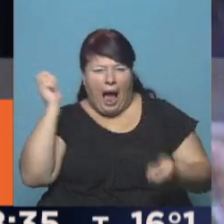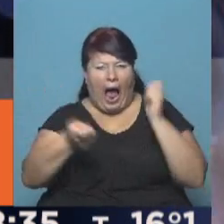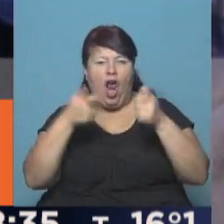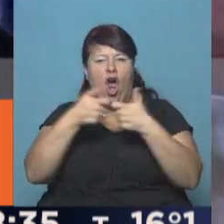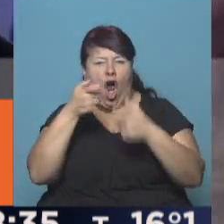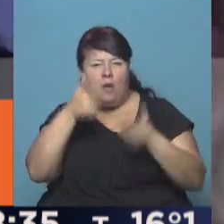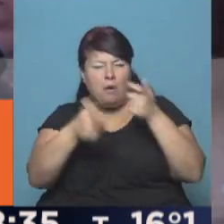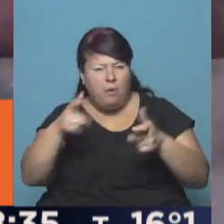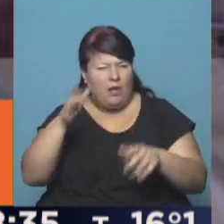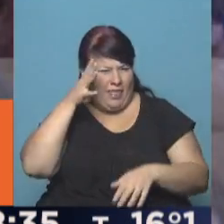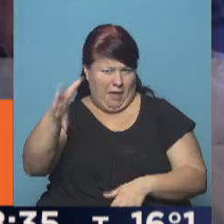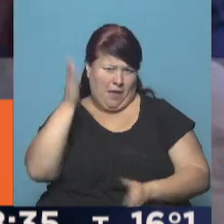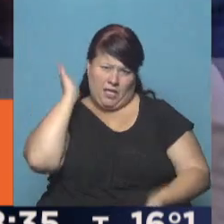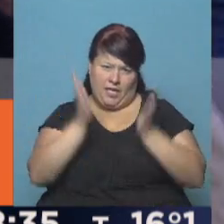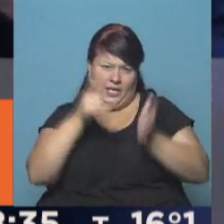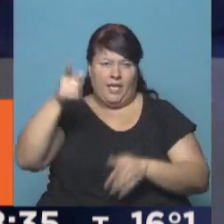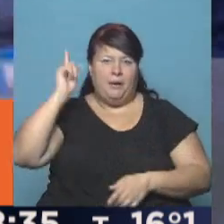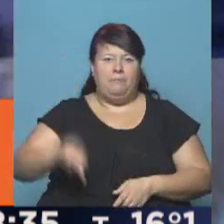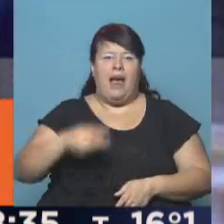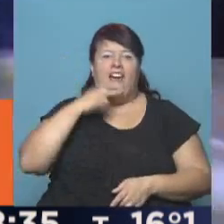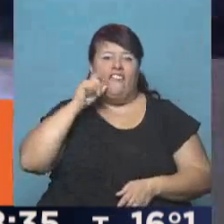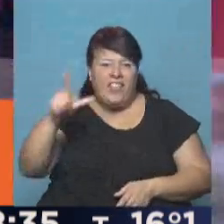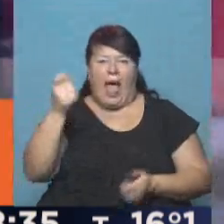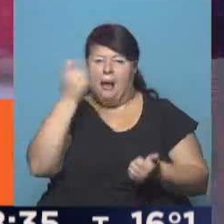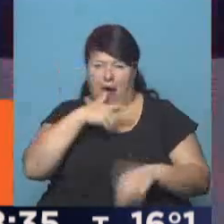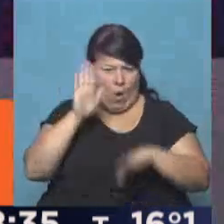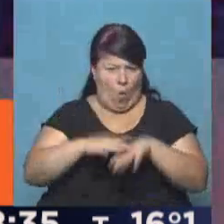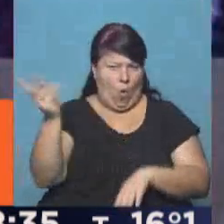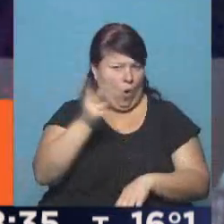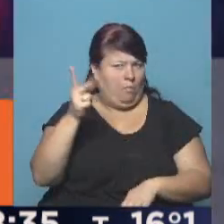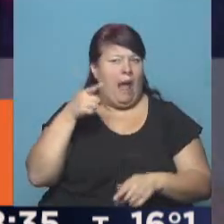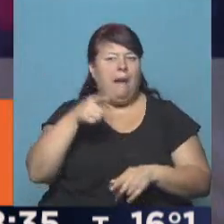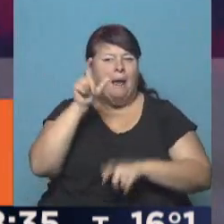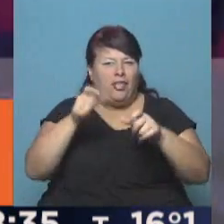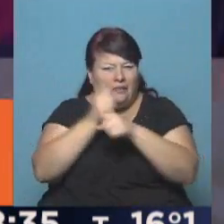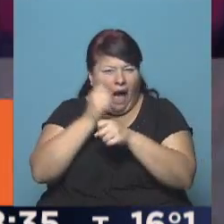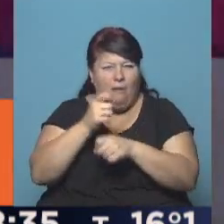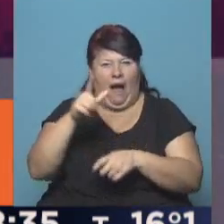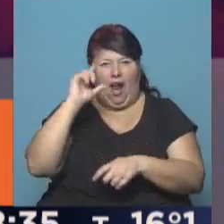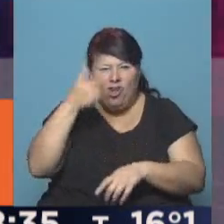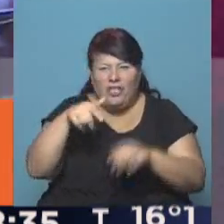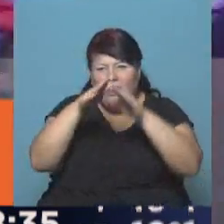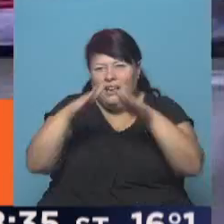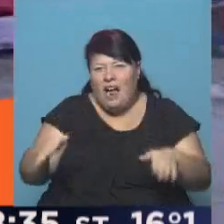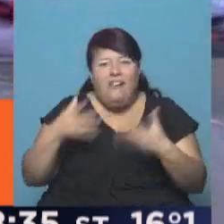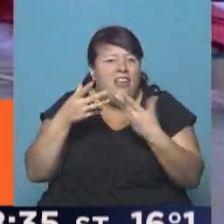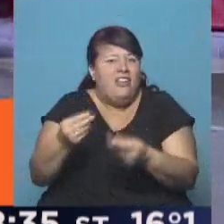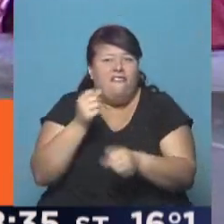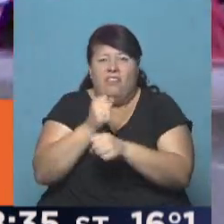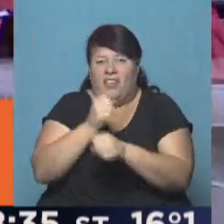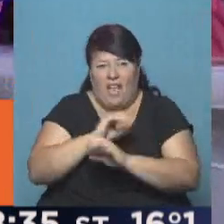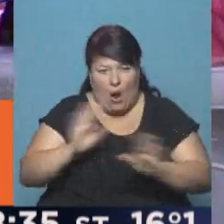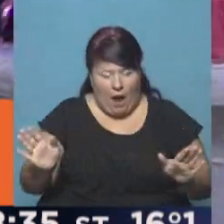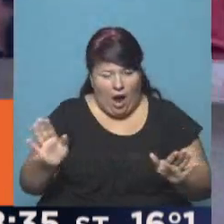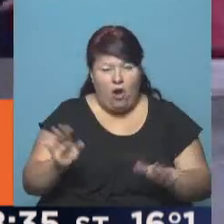balas de goma realmente brutal la represión que envió maría eugenia vidal mauricio macri a trabajadores y trabajadoras que estaban aquí defendiendo su fuente de trabajo